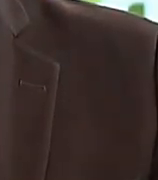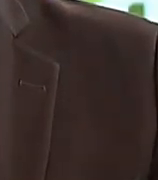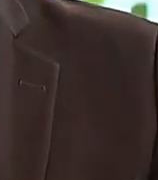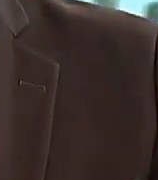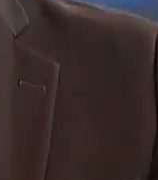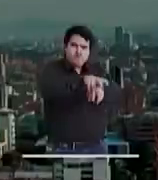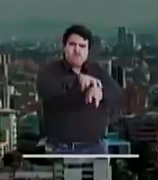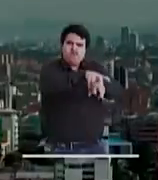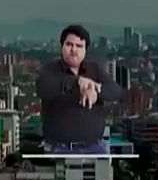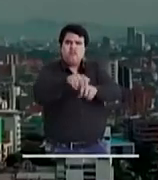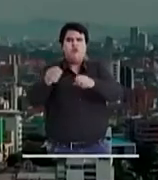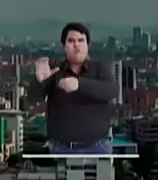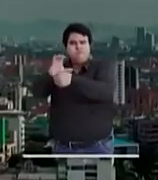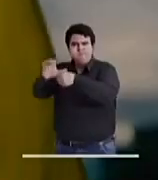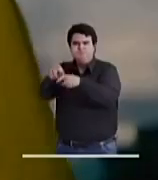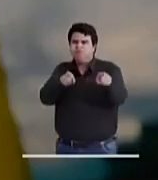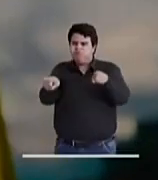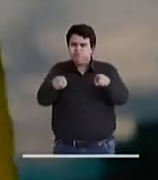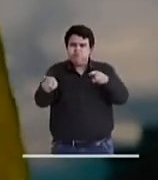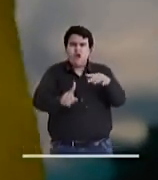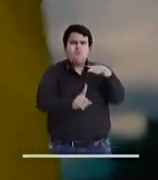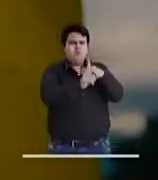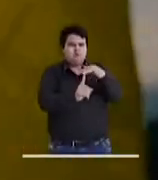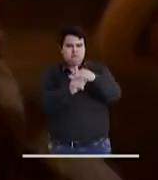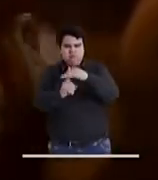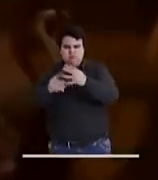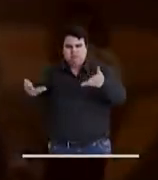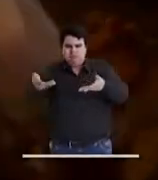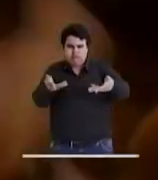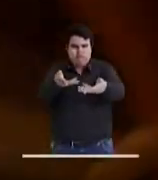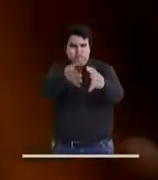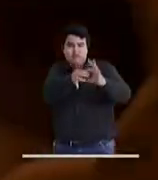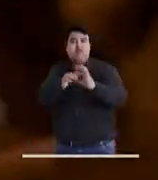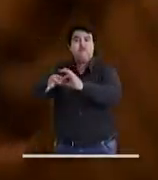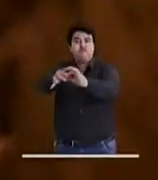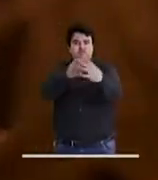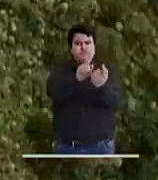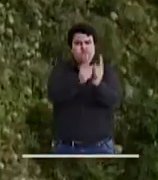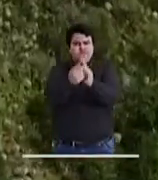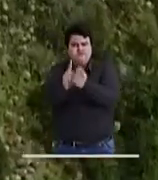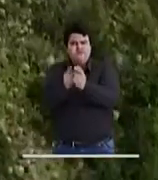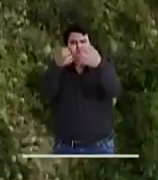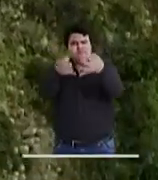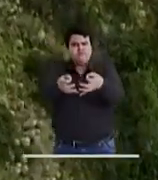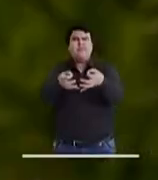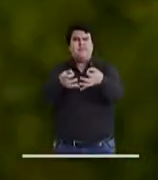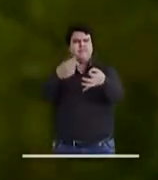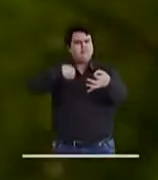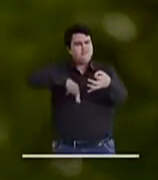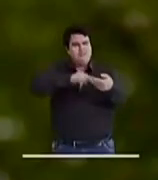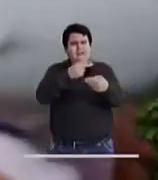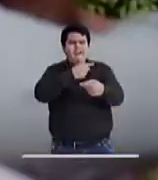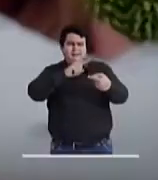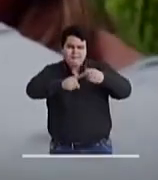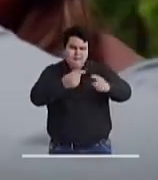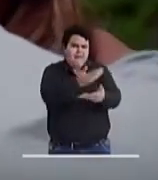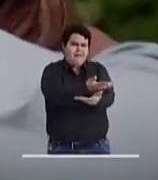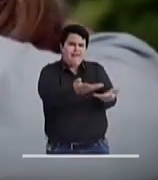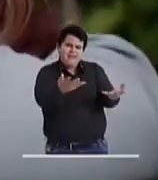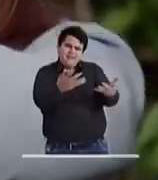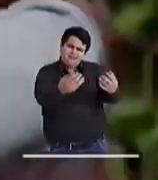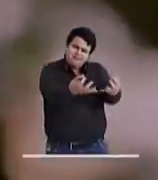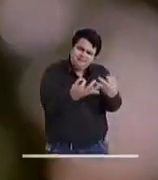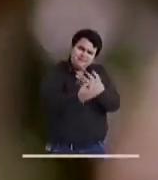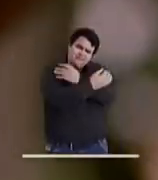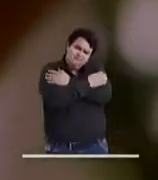stand para el mercado nacional. El sello como tal se lanzó hace un año para